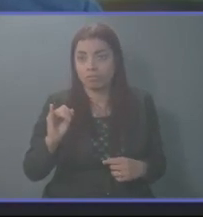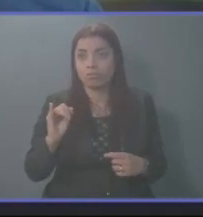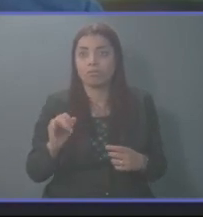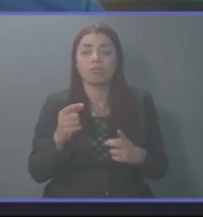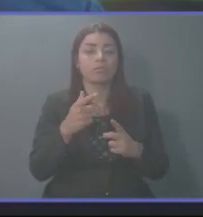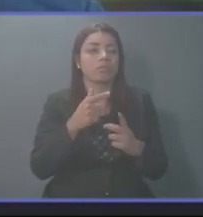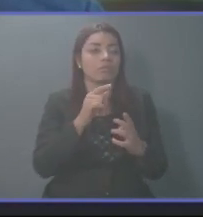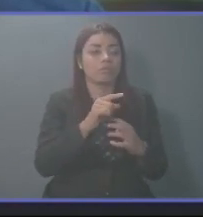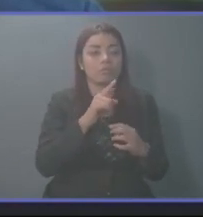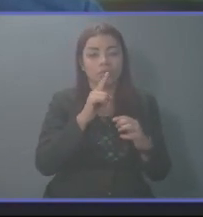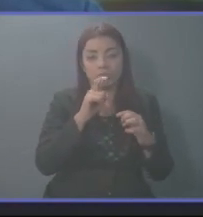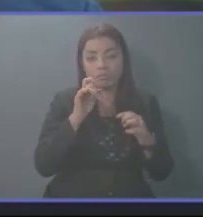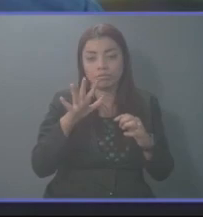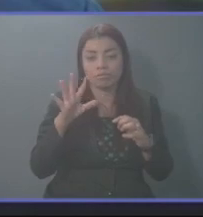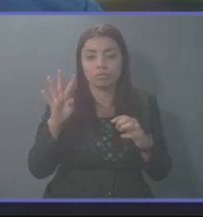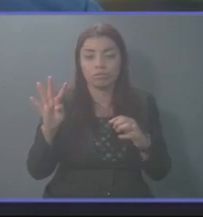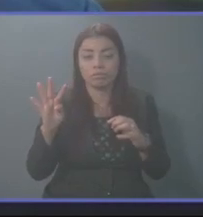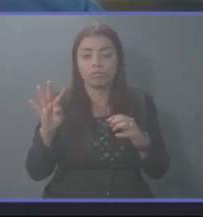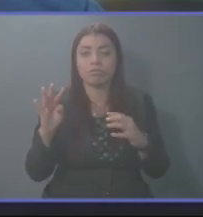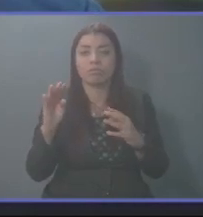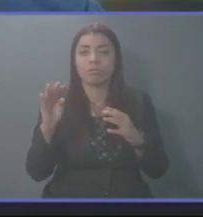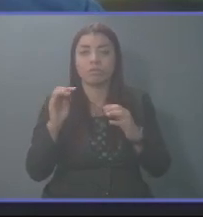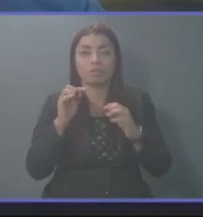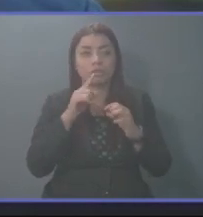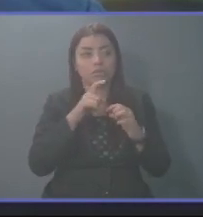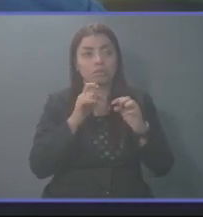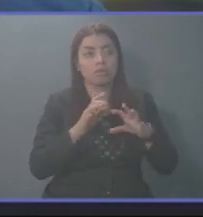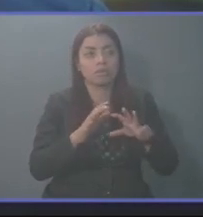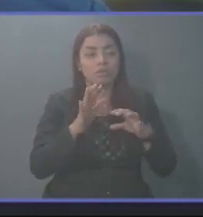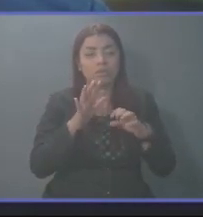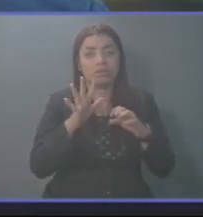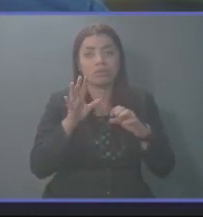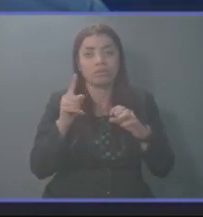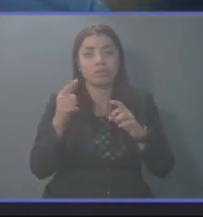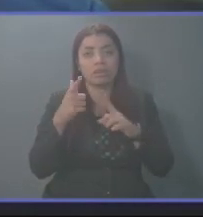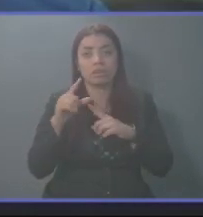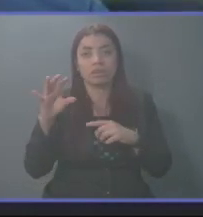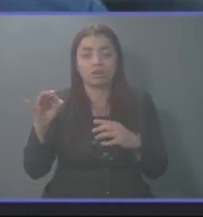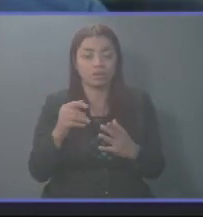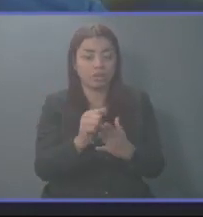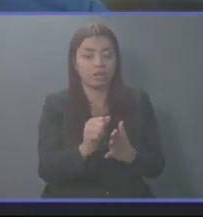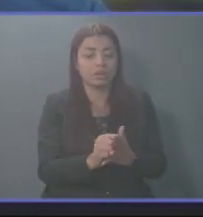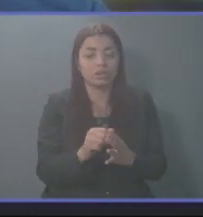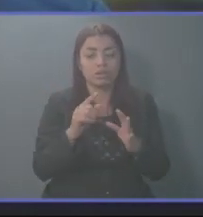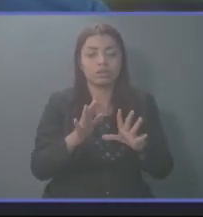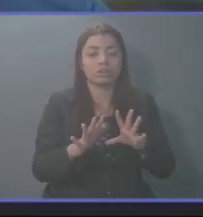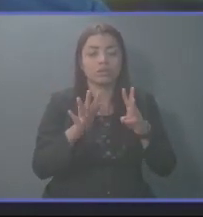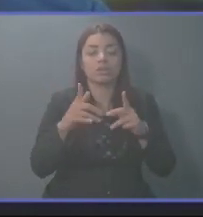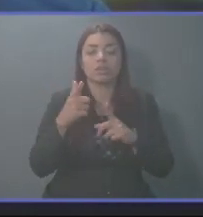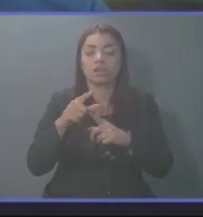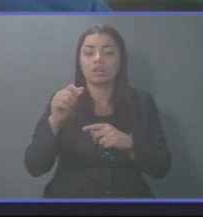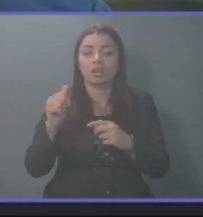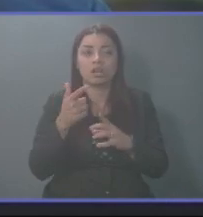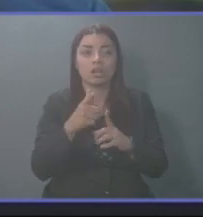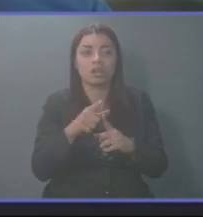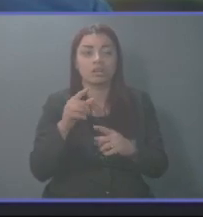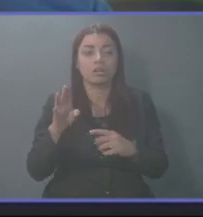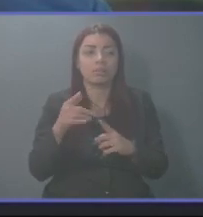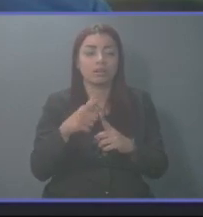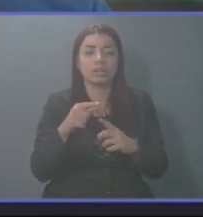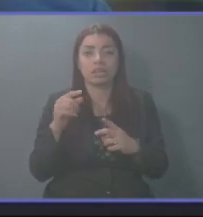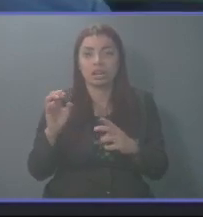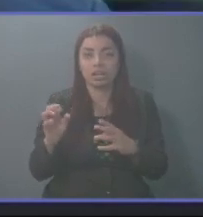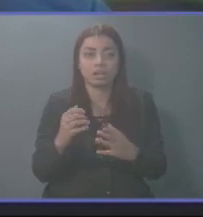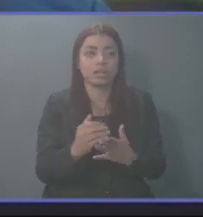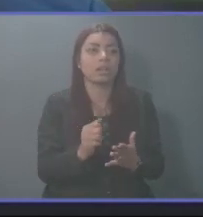10 y 154, 17 literal F, 18 literales A, B y E,